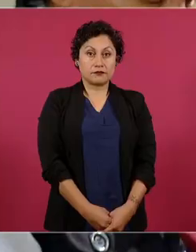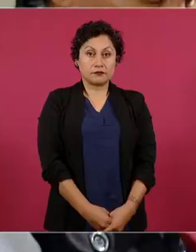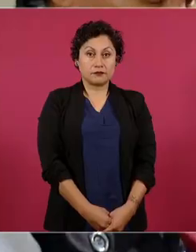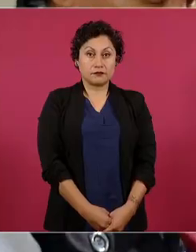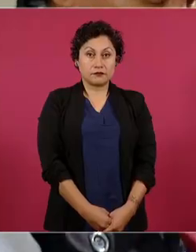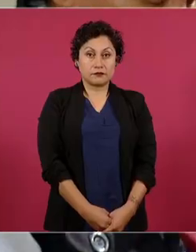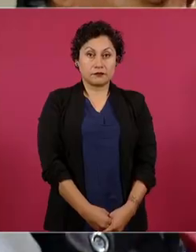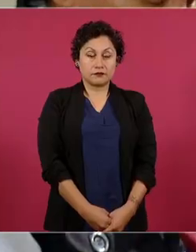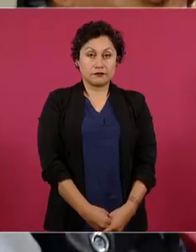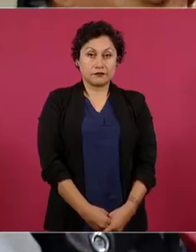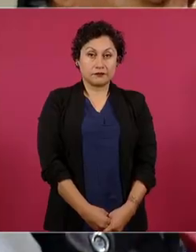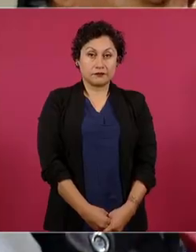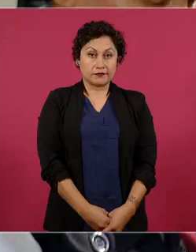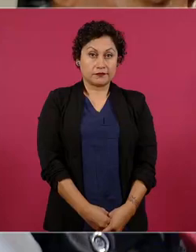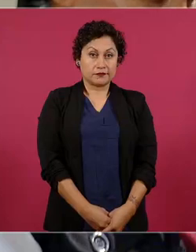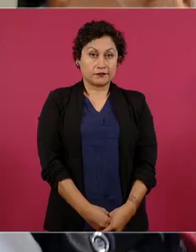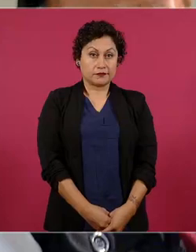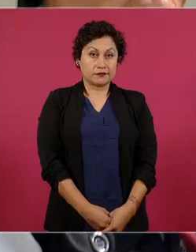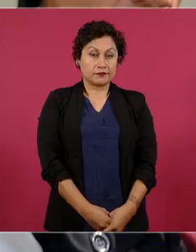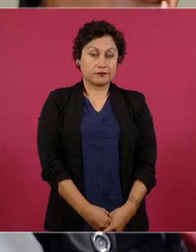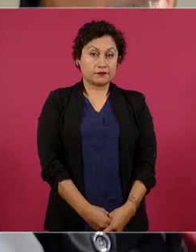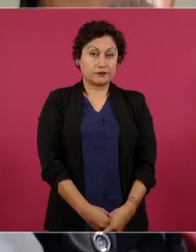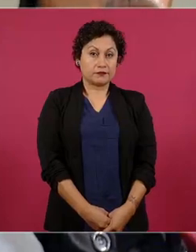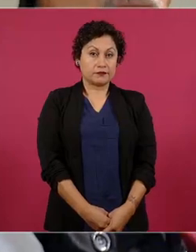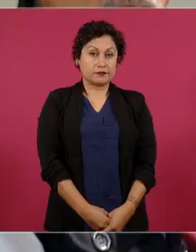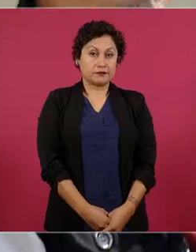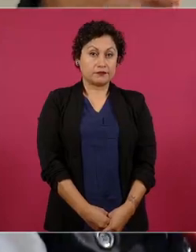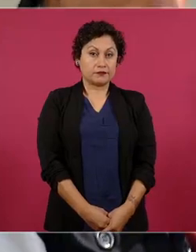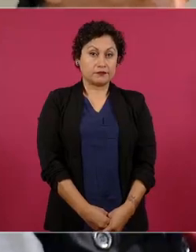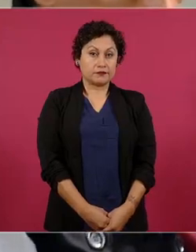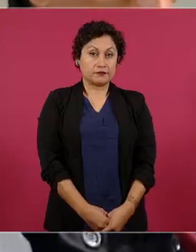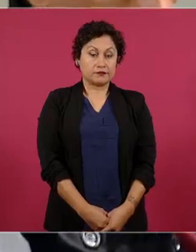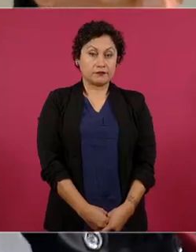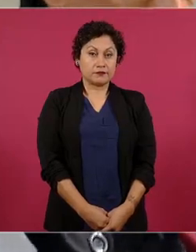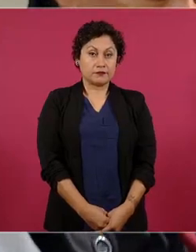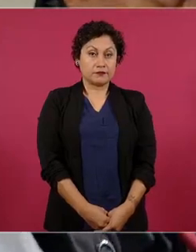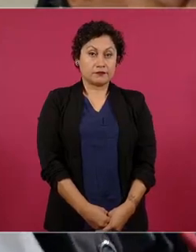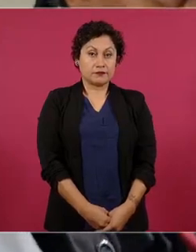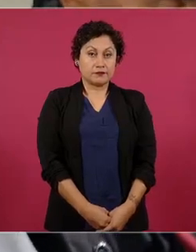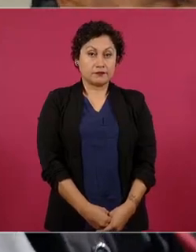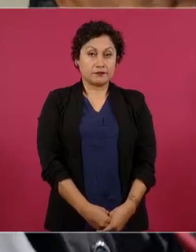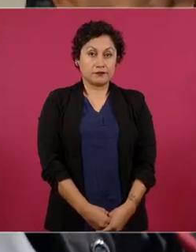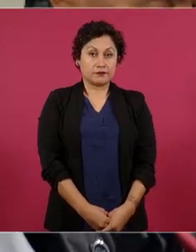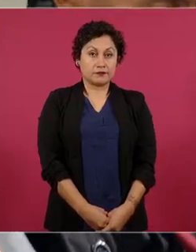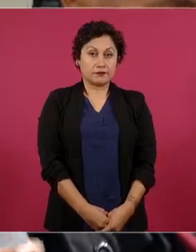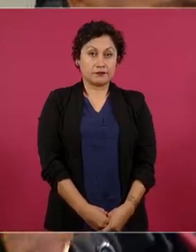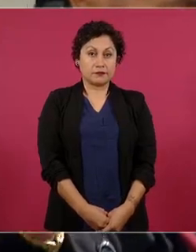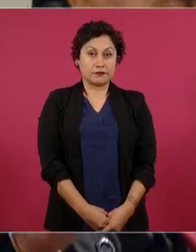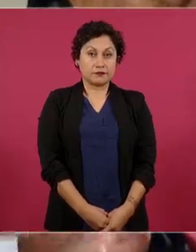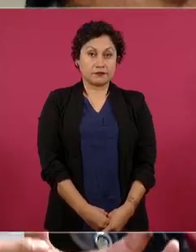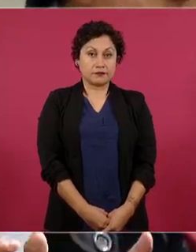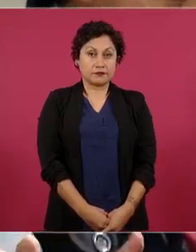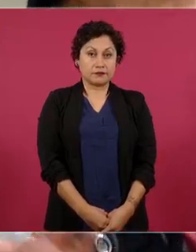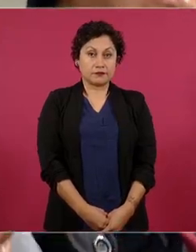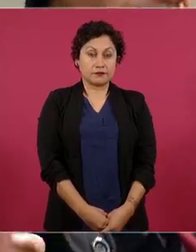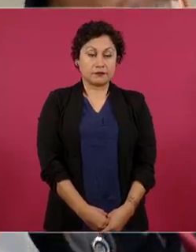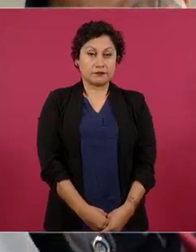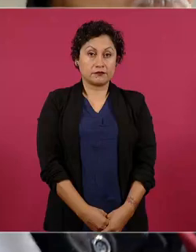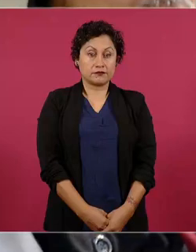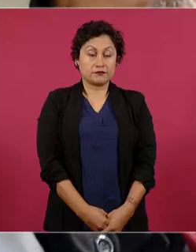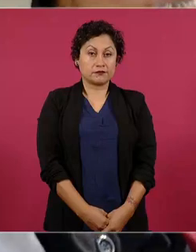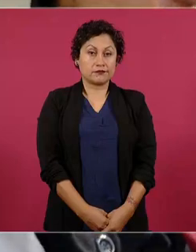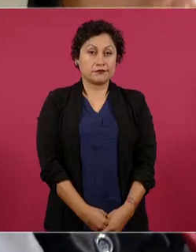estaban juntando los choferes de plataformas para continuar con los ataques, y también los taxistas.